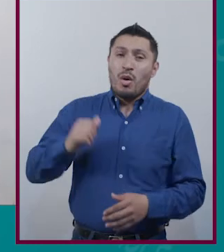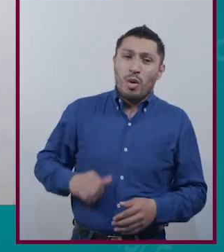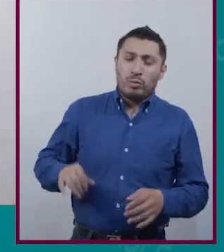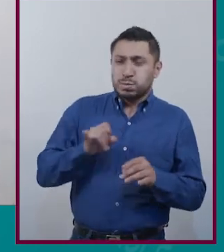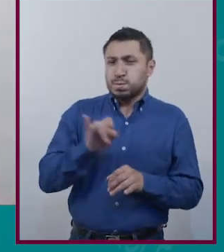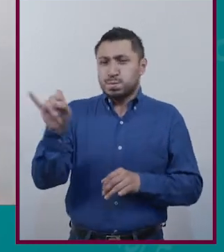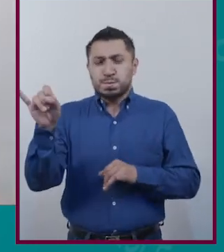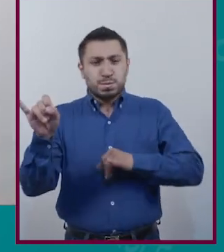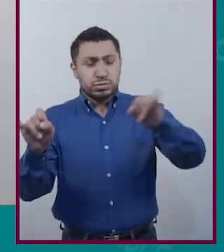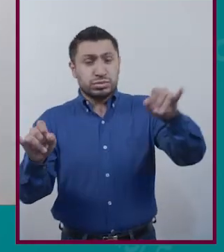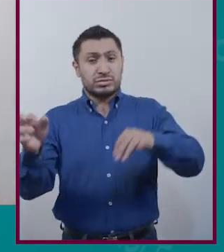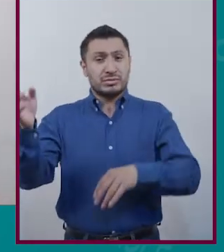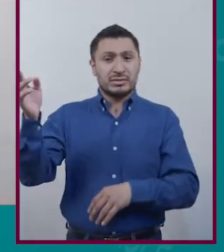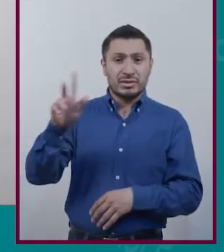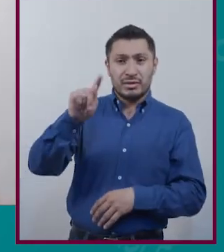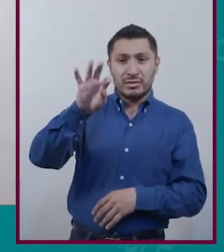la